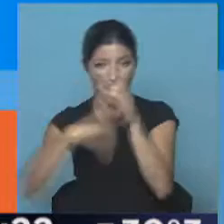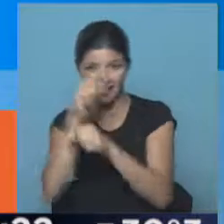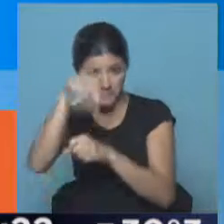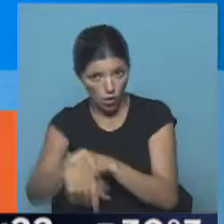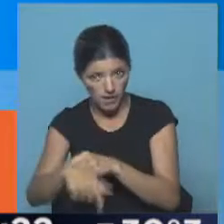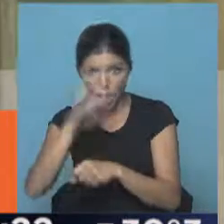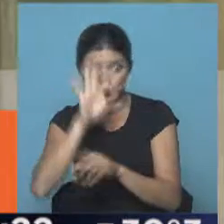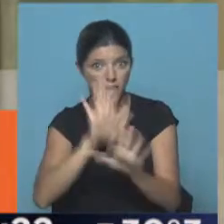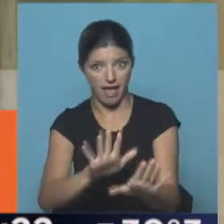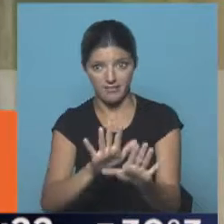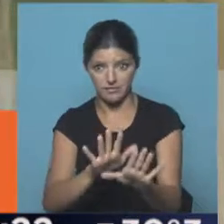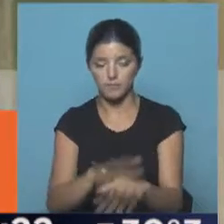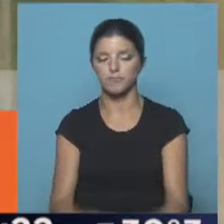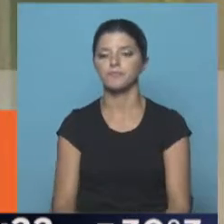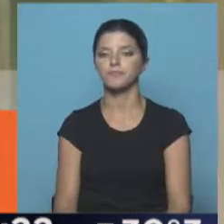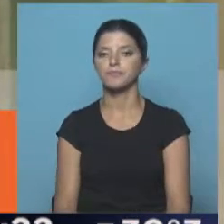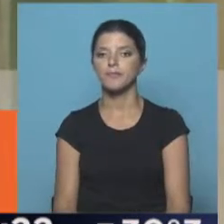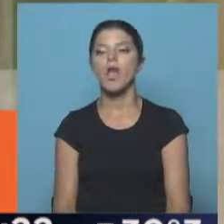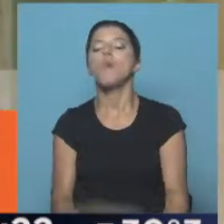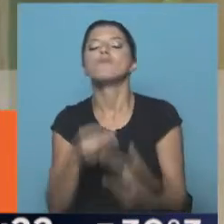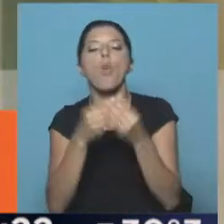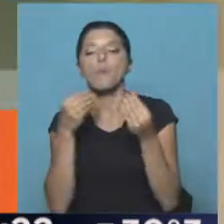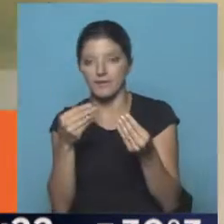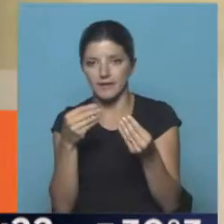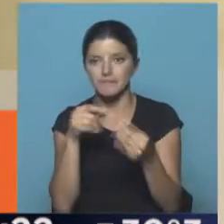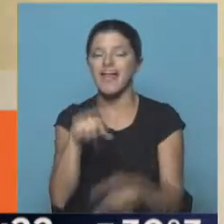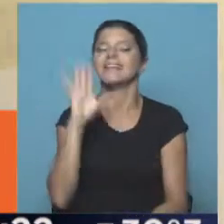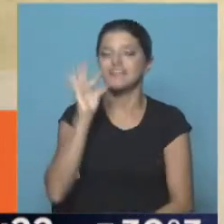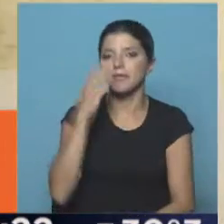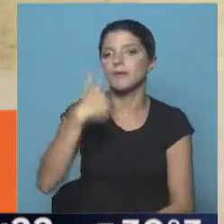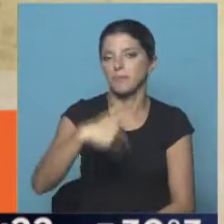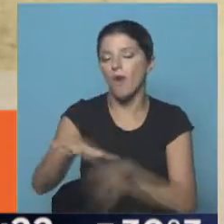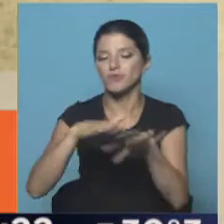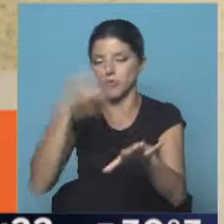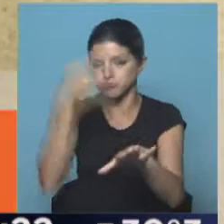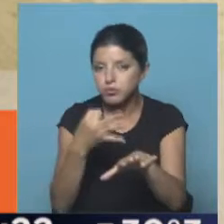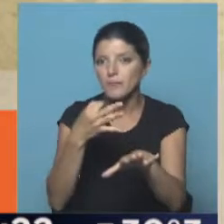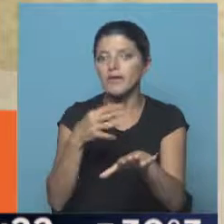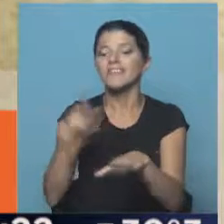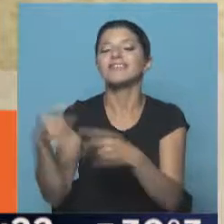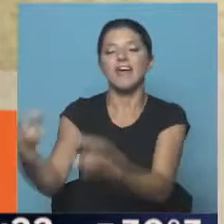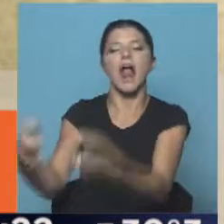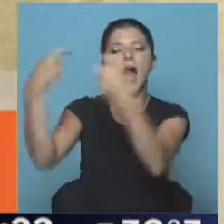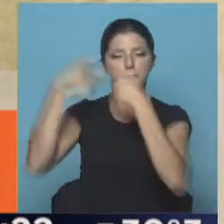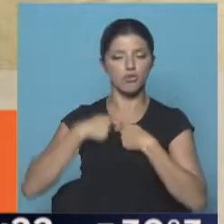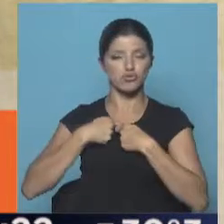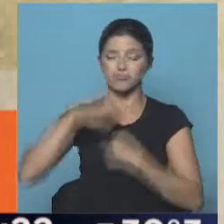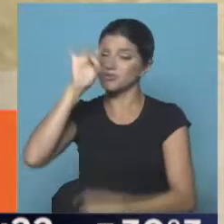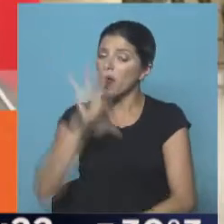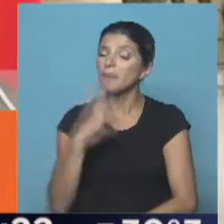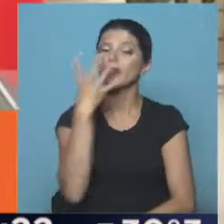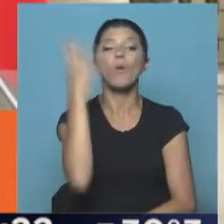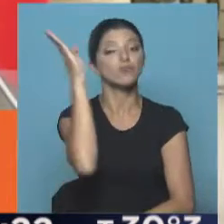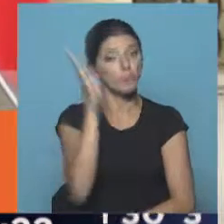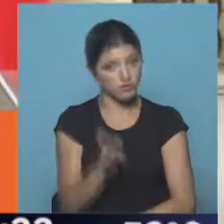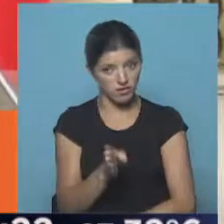El anuncio es la admisión forzada de un principio de realidad que incluye un índice de aprobación de apenas el 4%